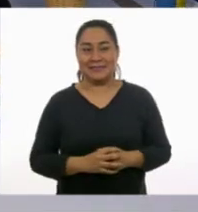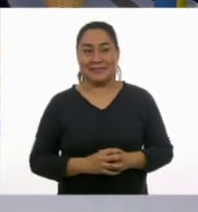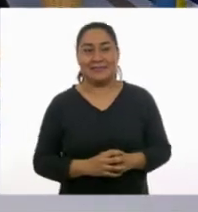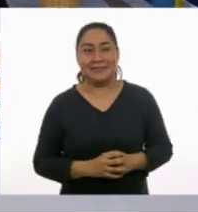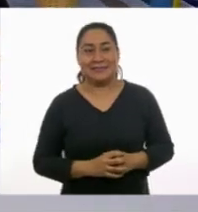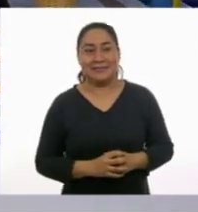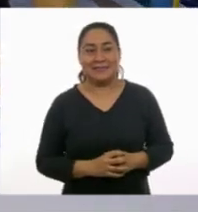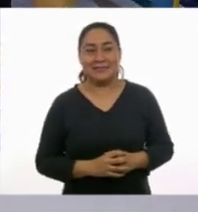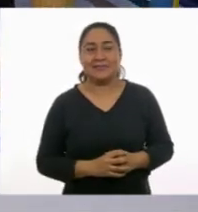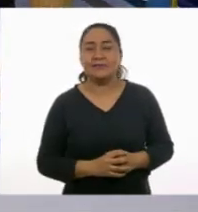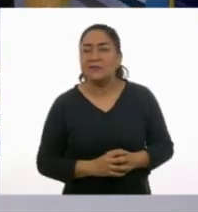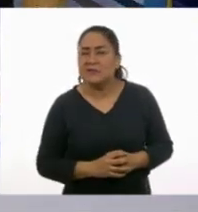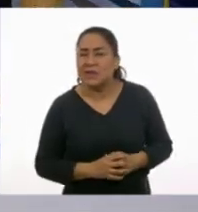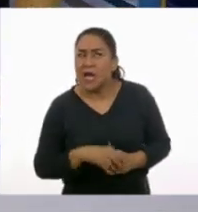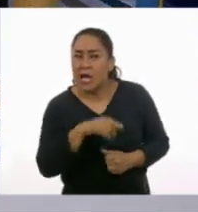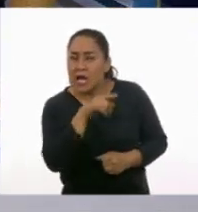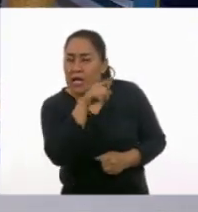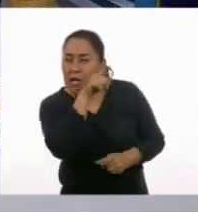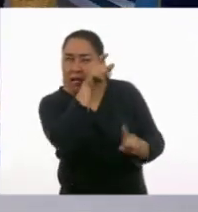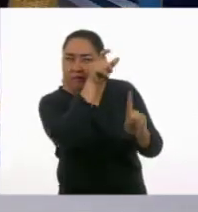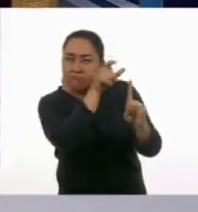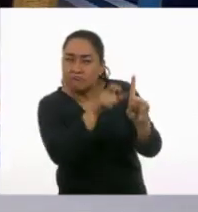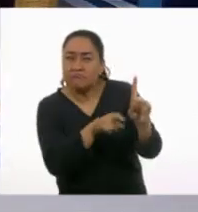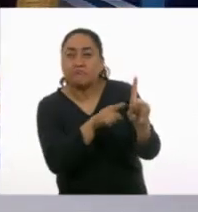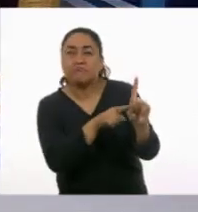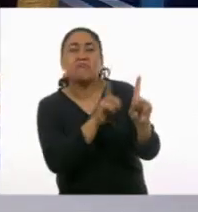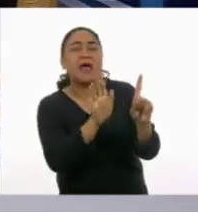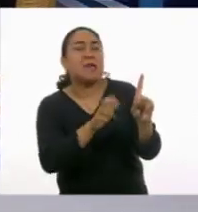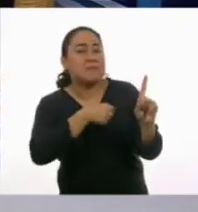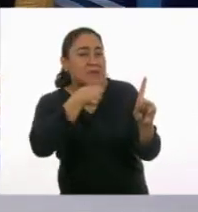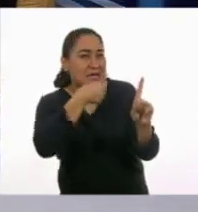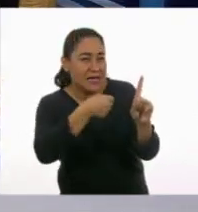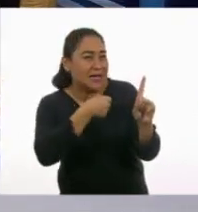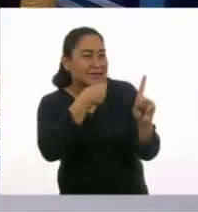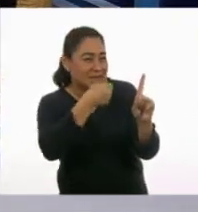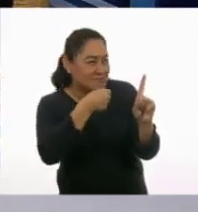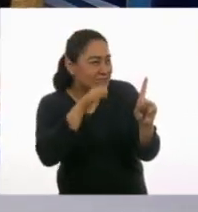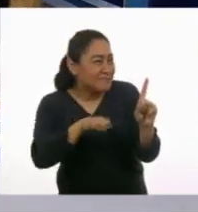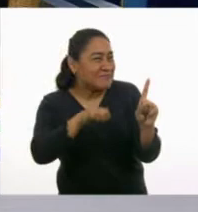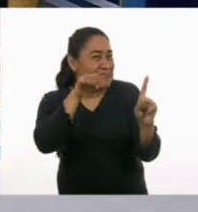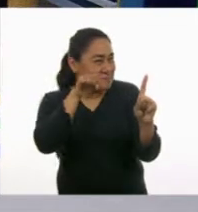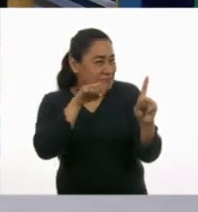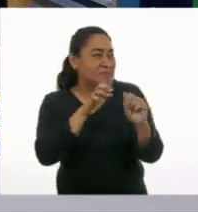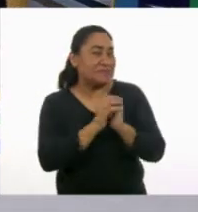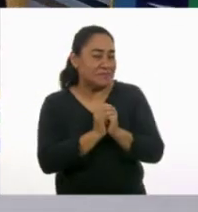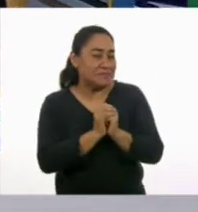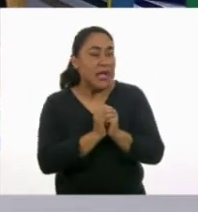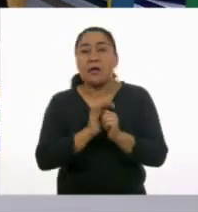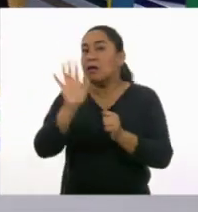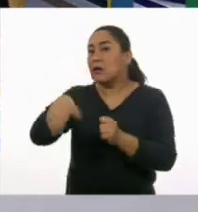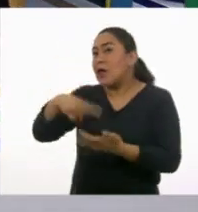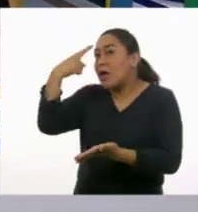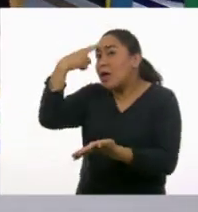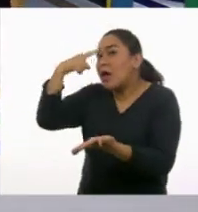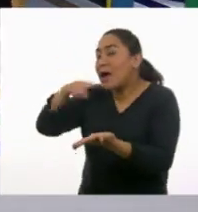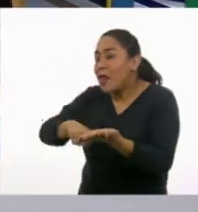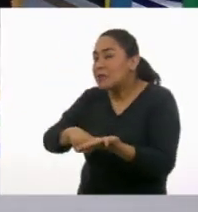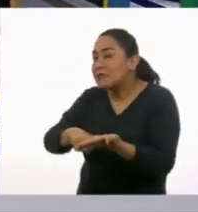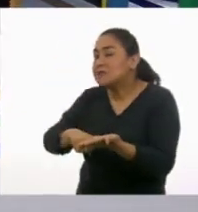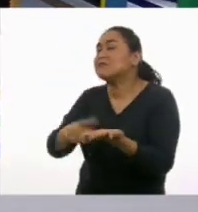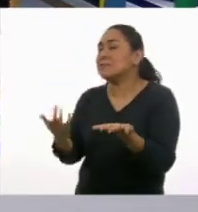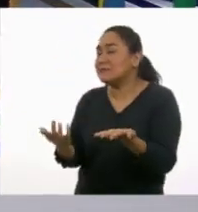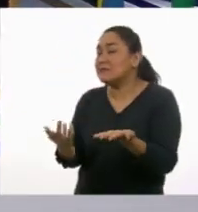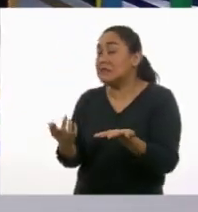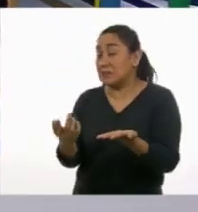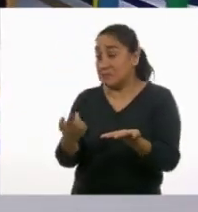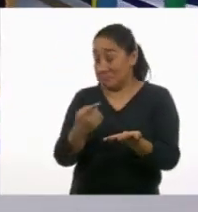una viejicita. Ajá, como una viejecita. Y por acá. Pero ¿qué crees, María? ¿Qué? Tampoco ya no ve bien